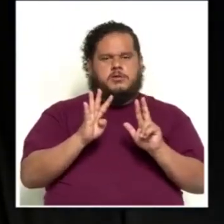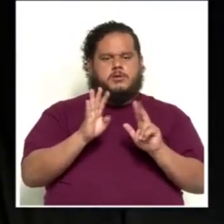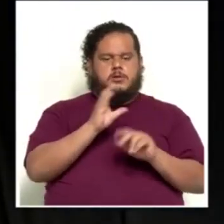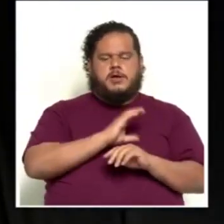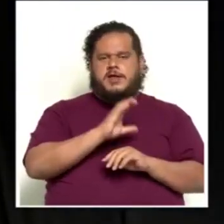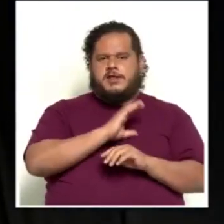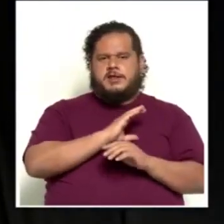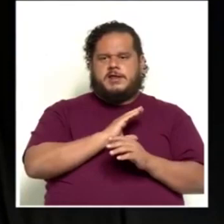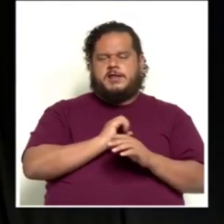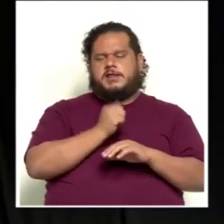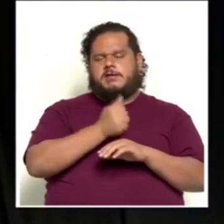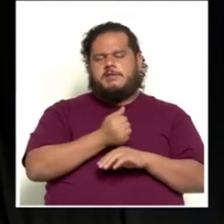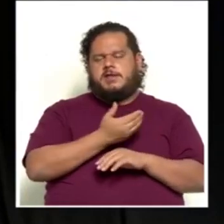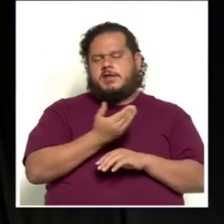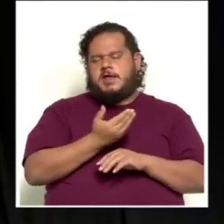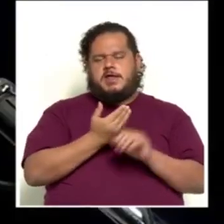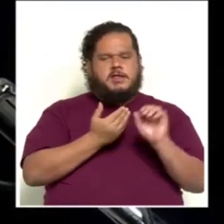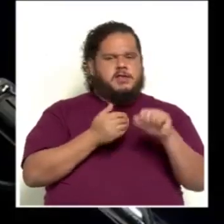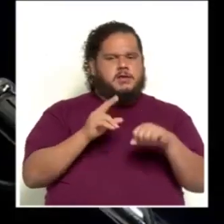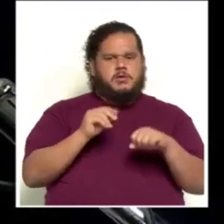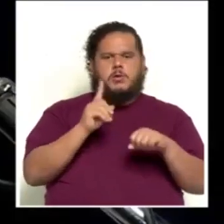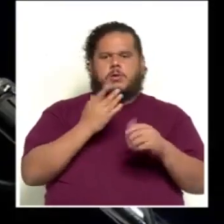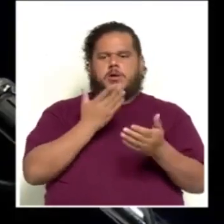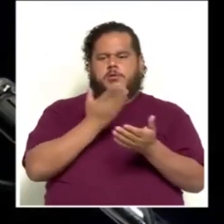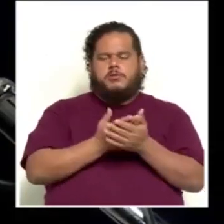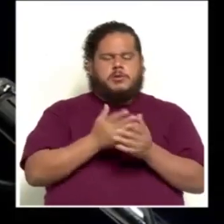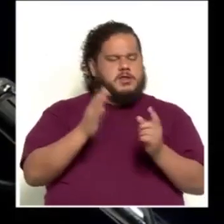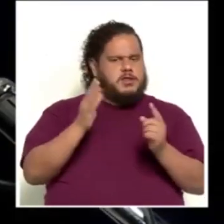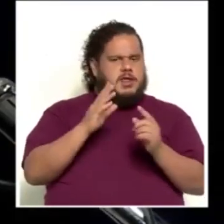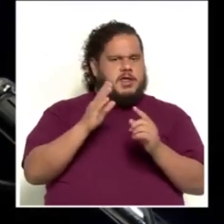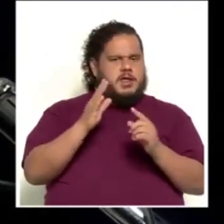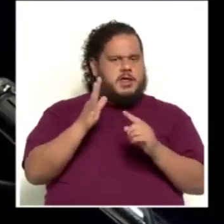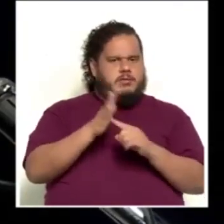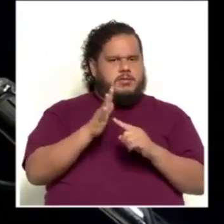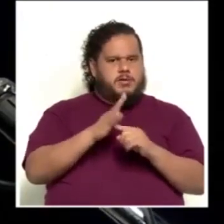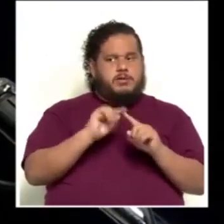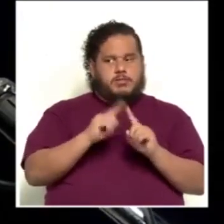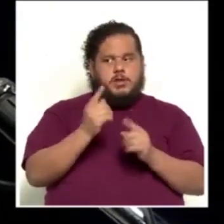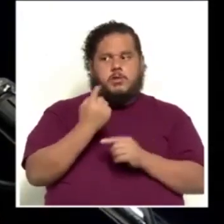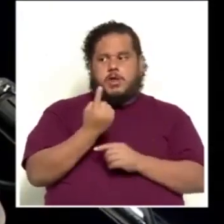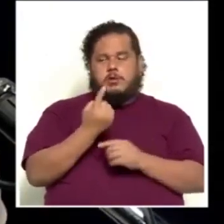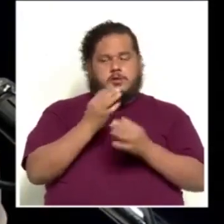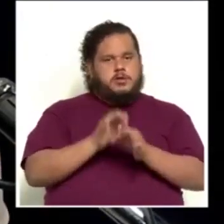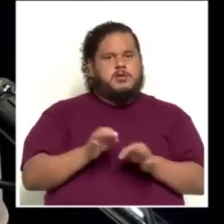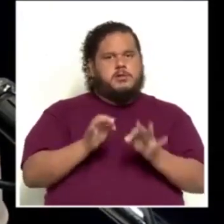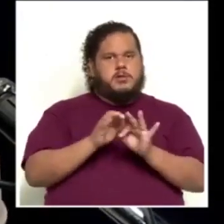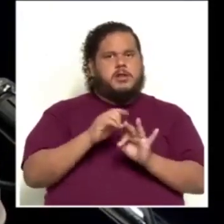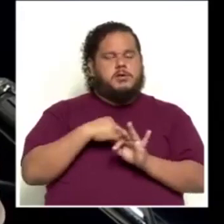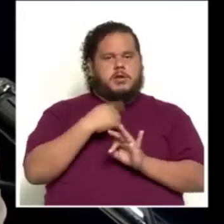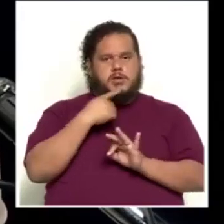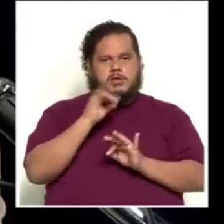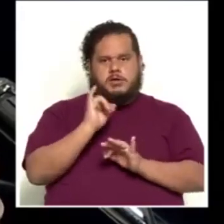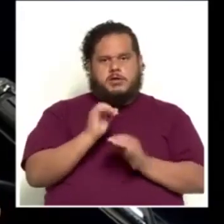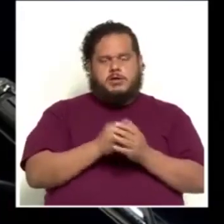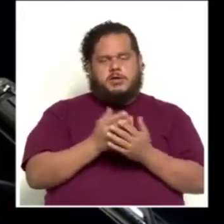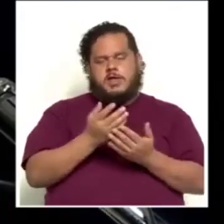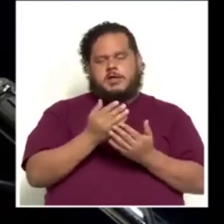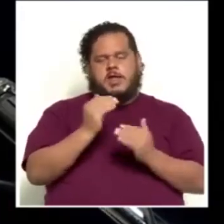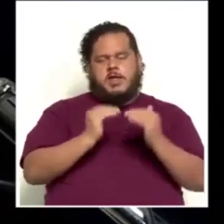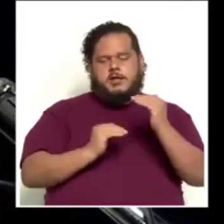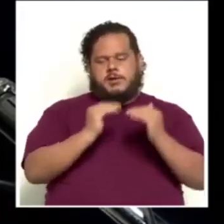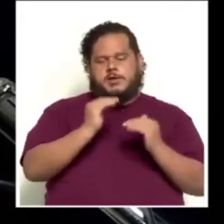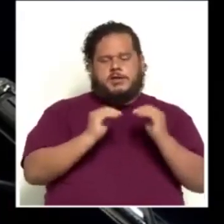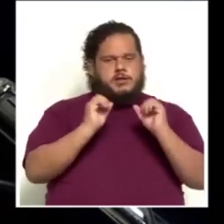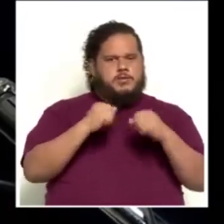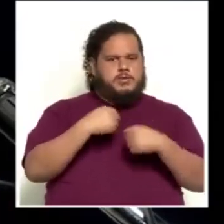es o no una propuesta populista, pero hay una que es muy importante y me voy a referir con ello a el balance que podríamos hacer